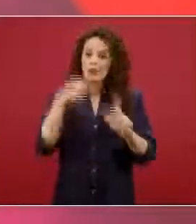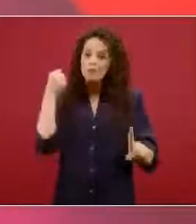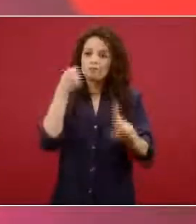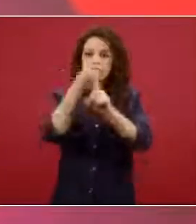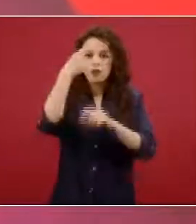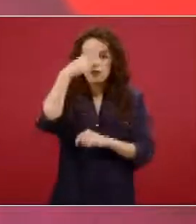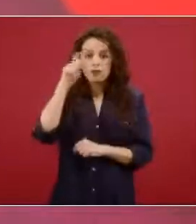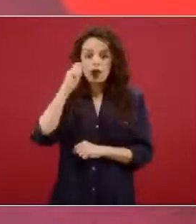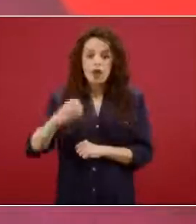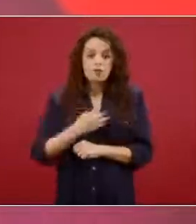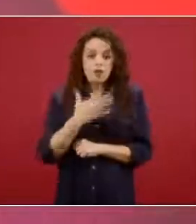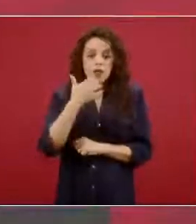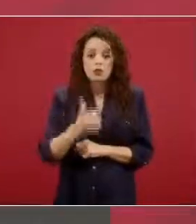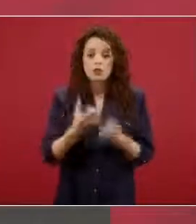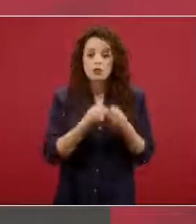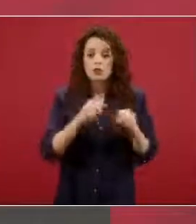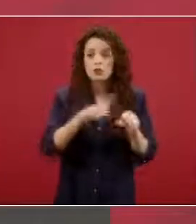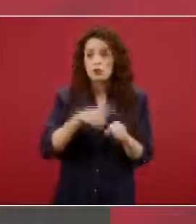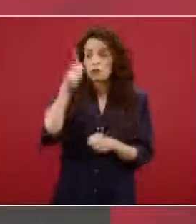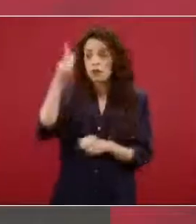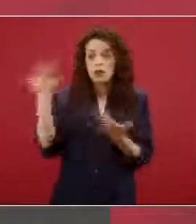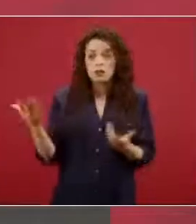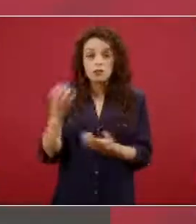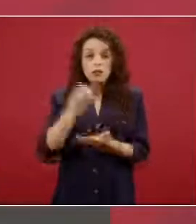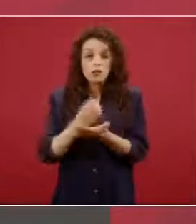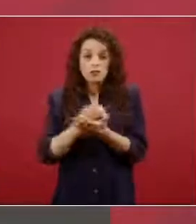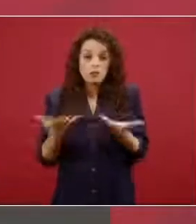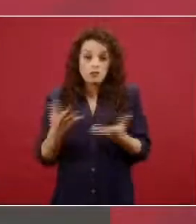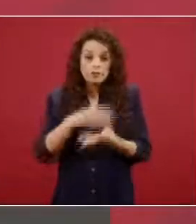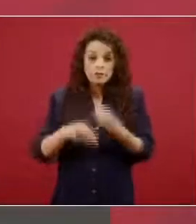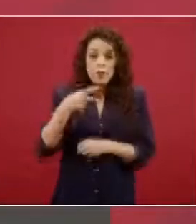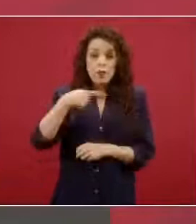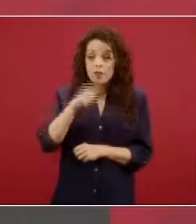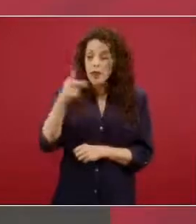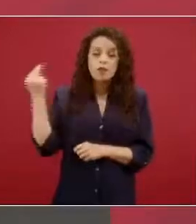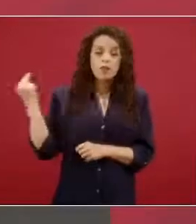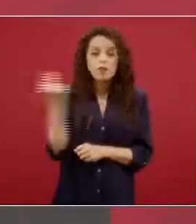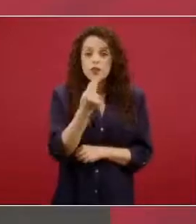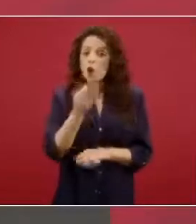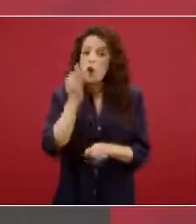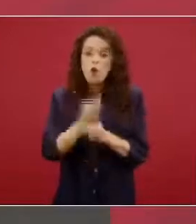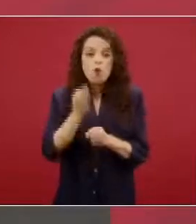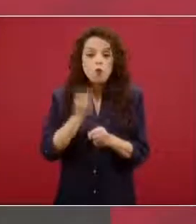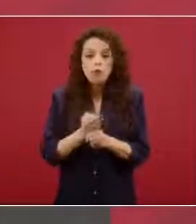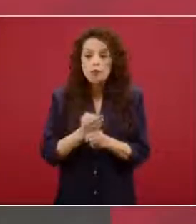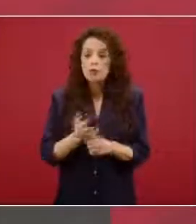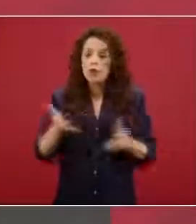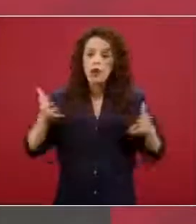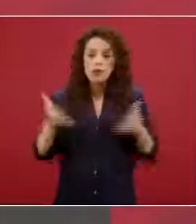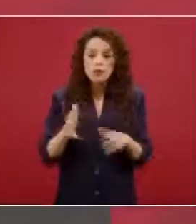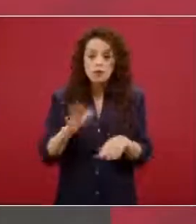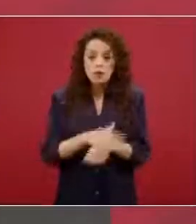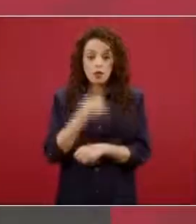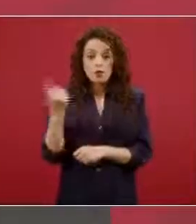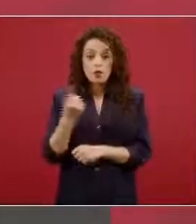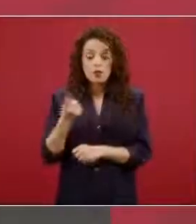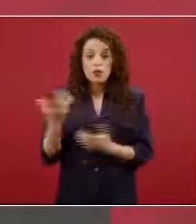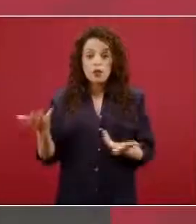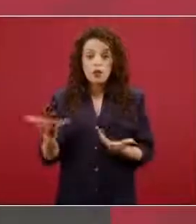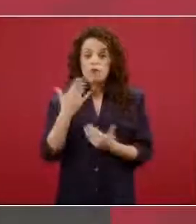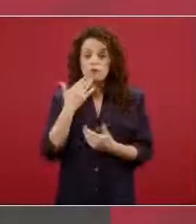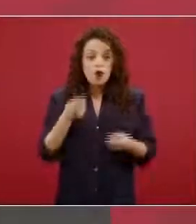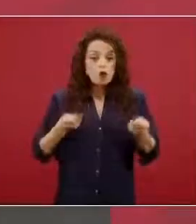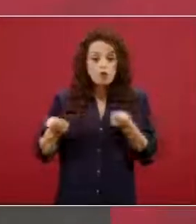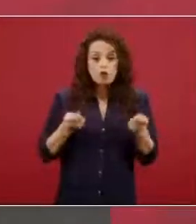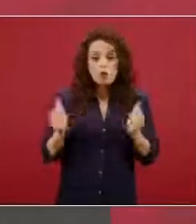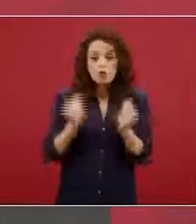para el bienestar social, pero son las medidas que tienen que tomar en este momento porque la epidemia se ha salido de